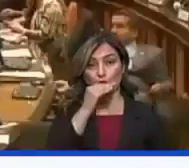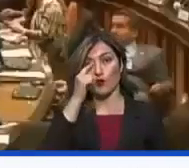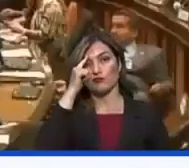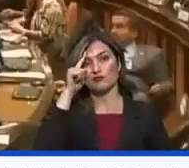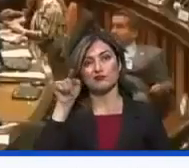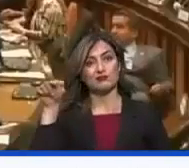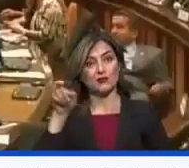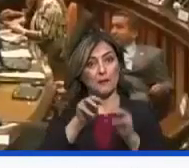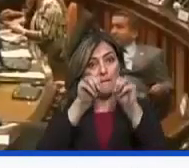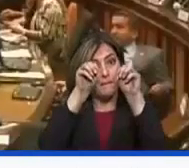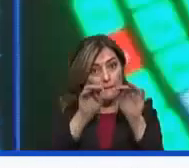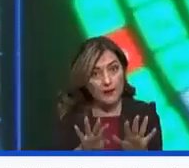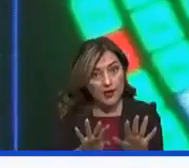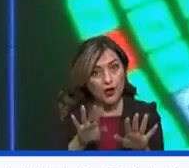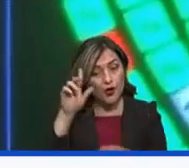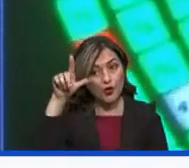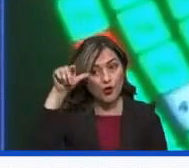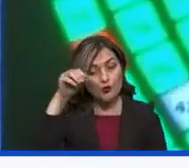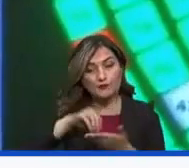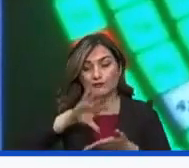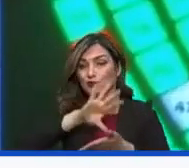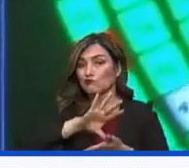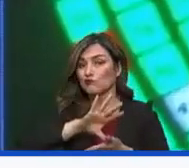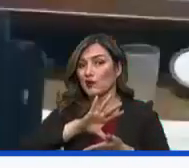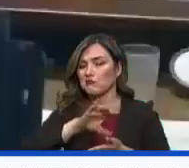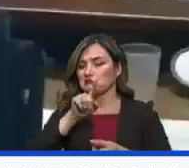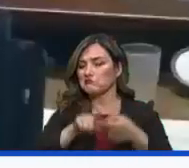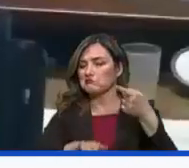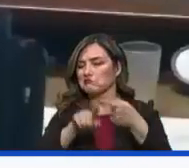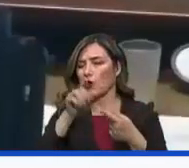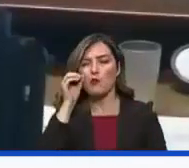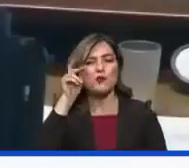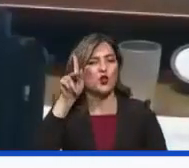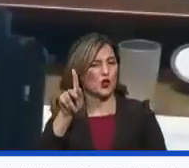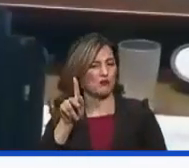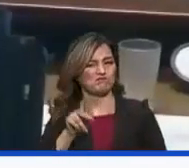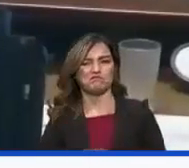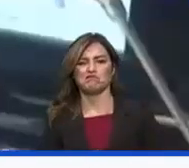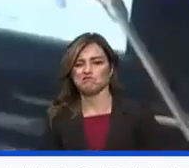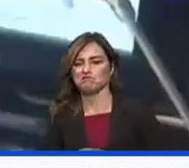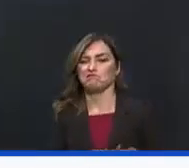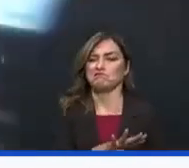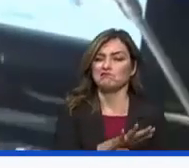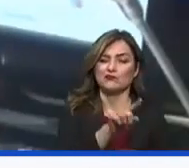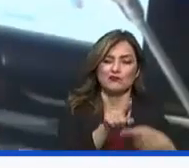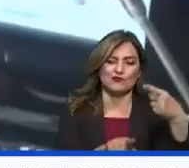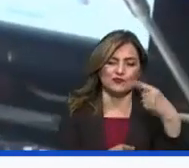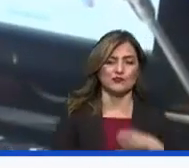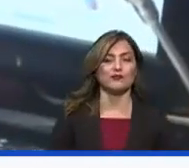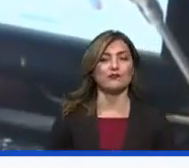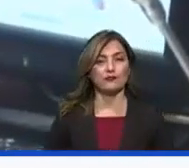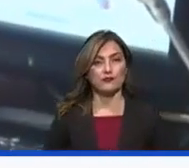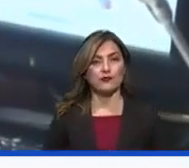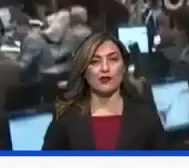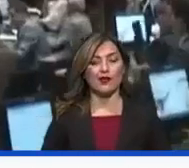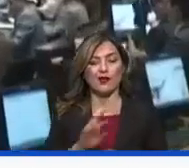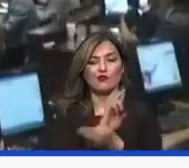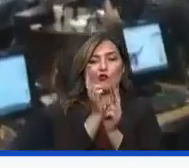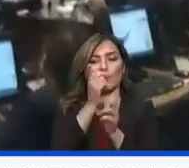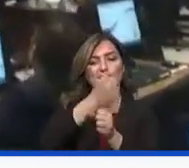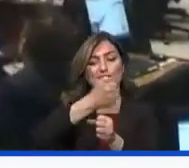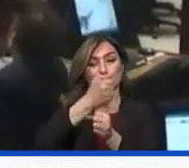esta ya no podrá repetírsela al gobierno en la Asamblea, opinan analistas. Por eso el poder aprobar la reforma laboral va a depender de